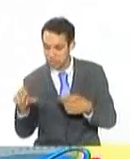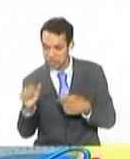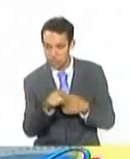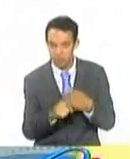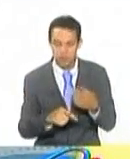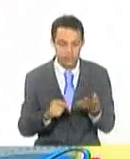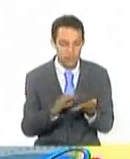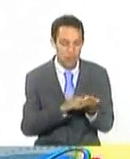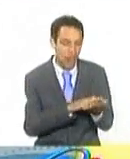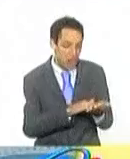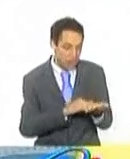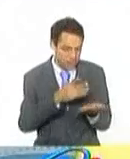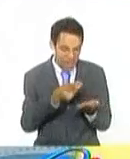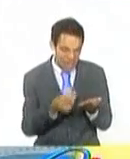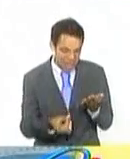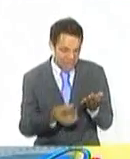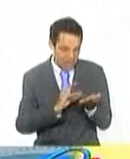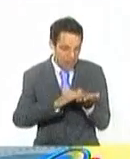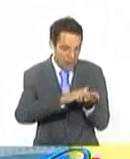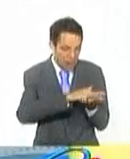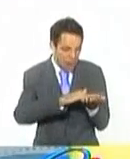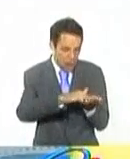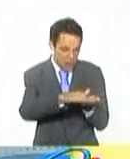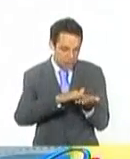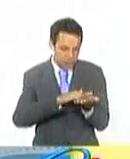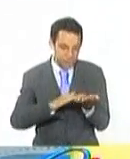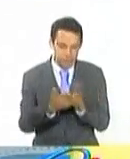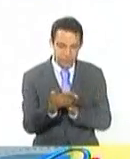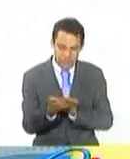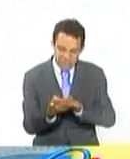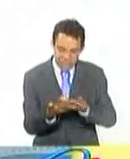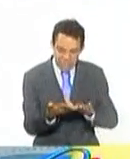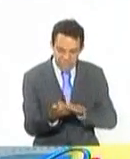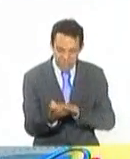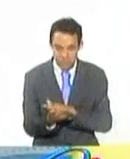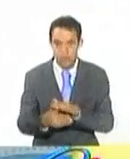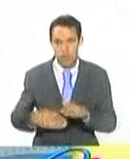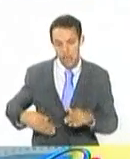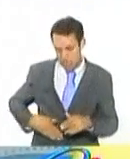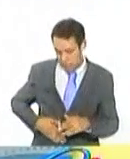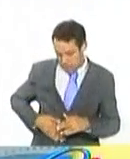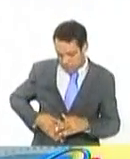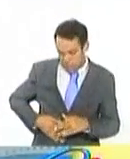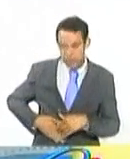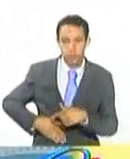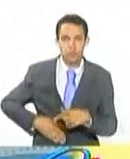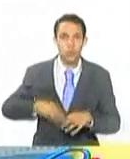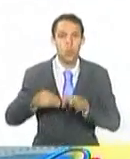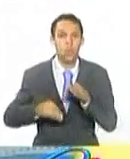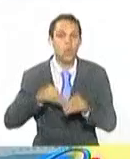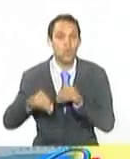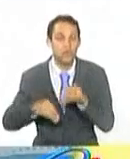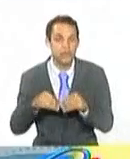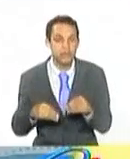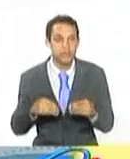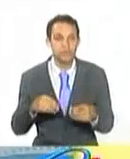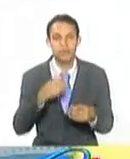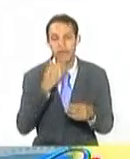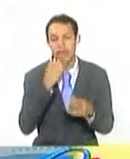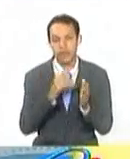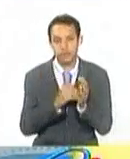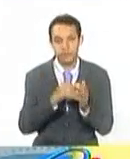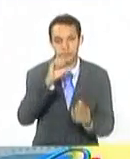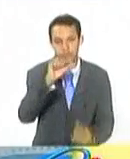en estos casos los pacientes deben de ayudar a proteger su hígado por ejemplo con productos como el alcagras que tiene